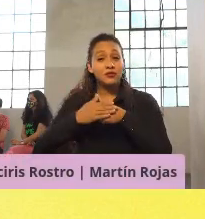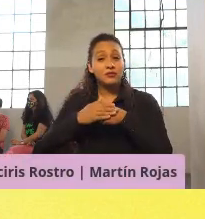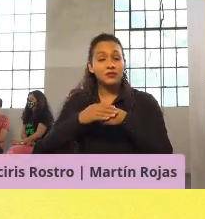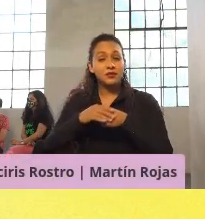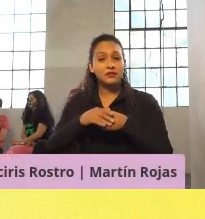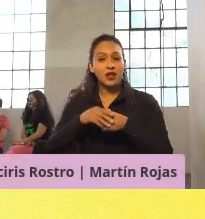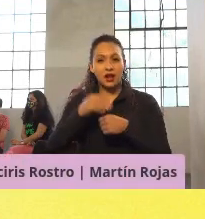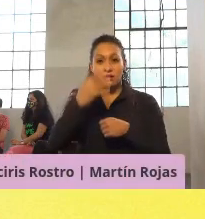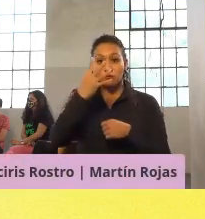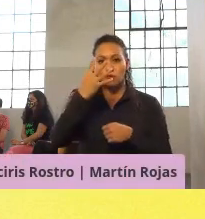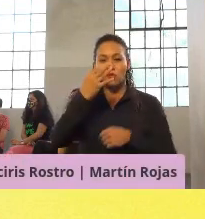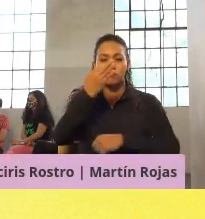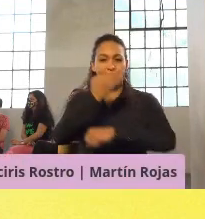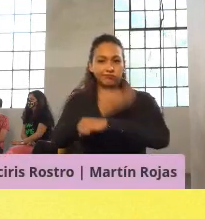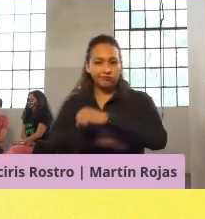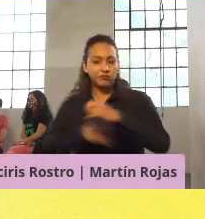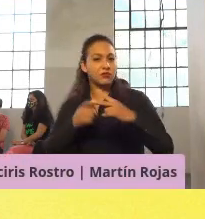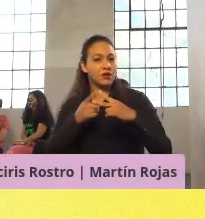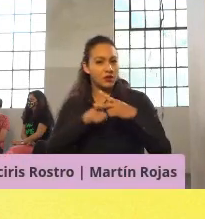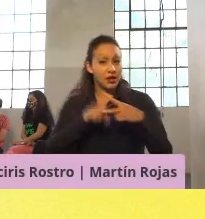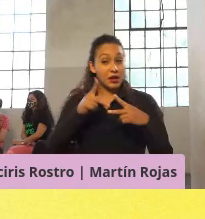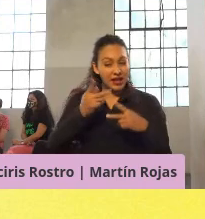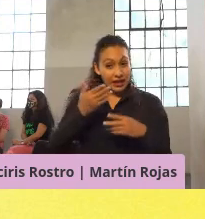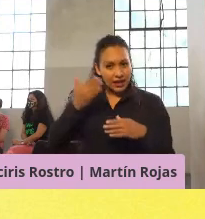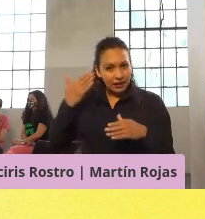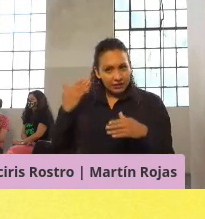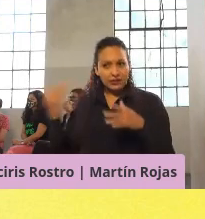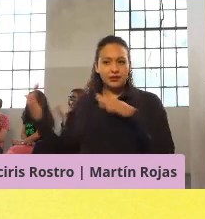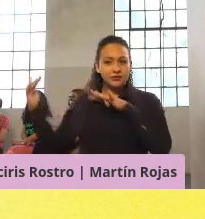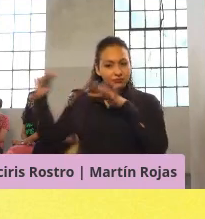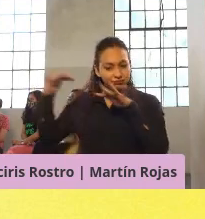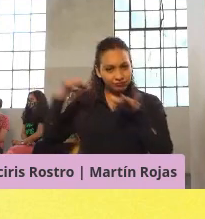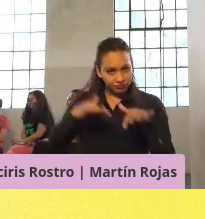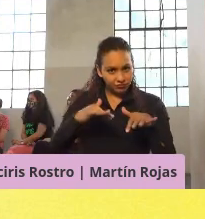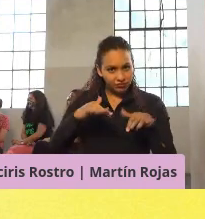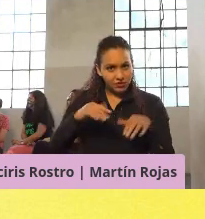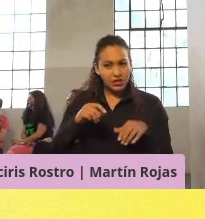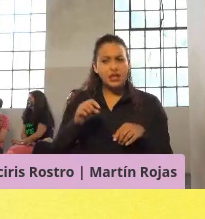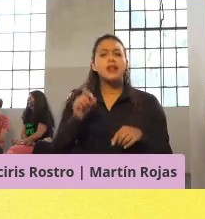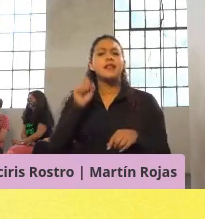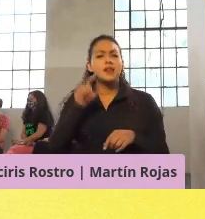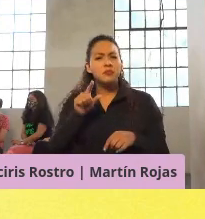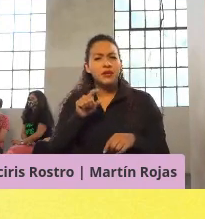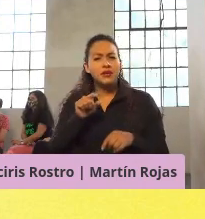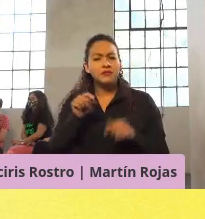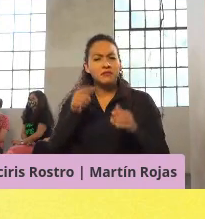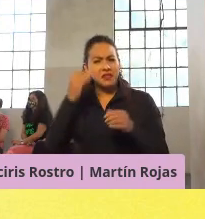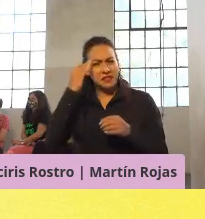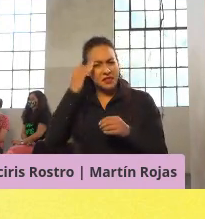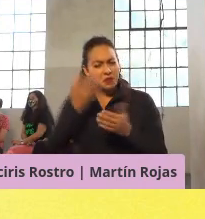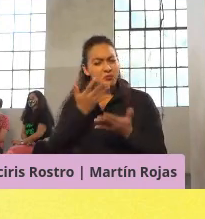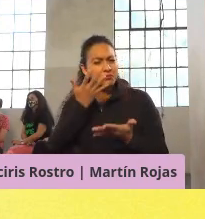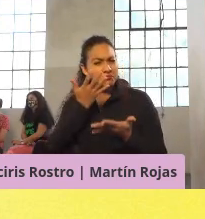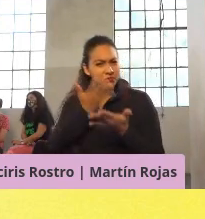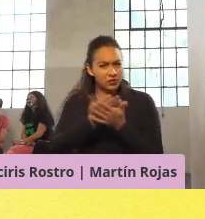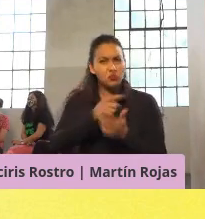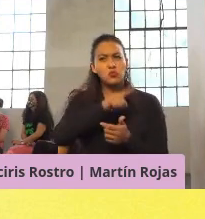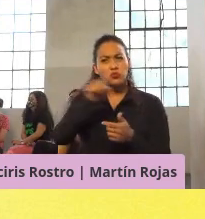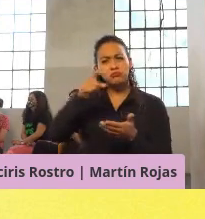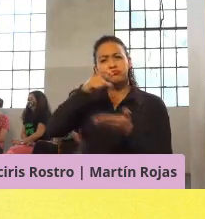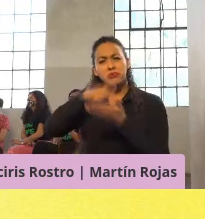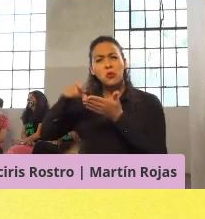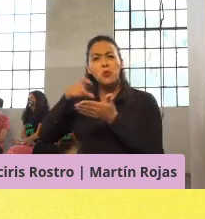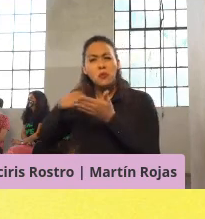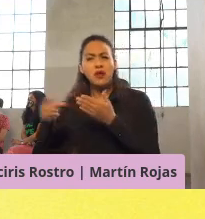3:30 vamos a empezar a llenar el espacio, y en el break podemos comprar comida con las chicas de Mujeres de la Tierra,